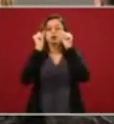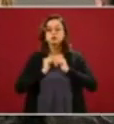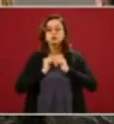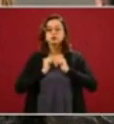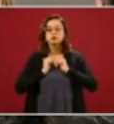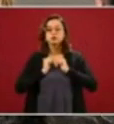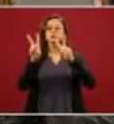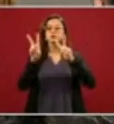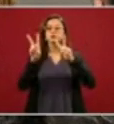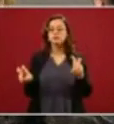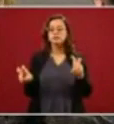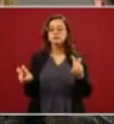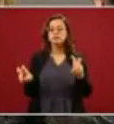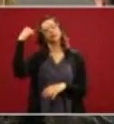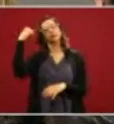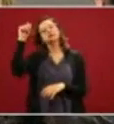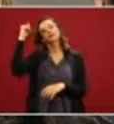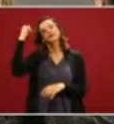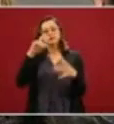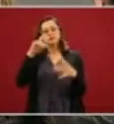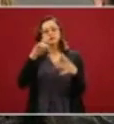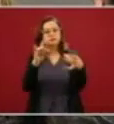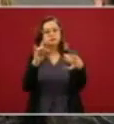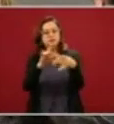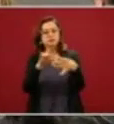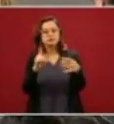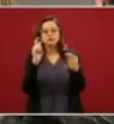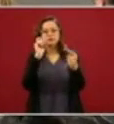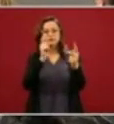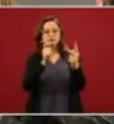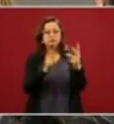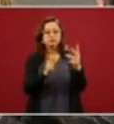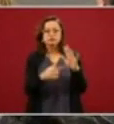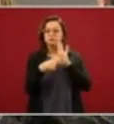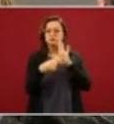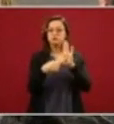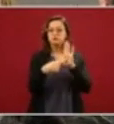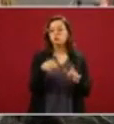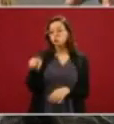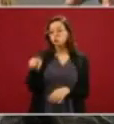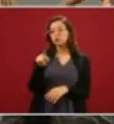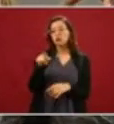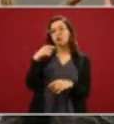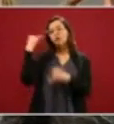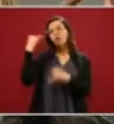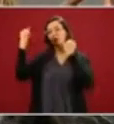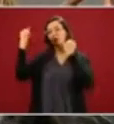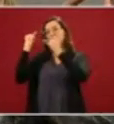este informe y no distraerse con interpretaciones de otra naturaleza. La